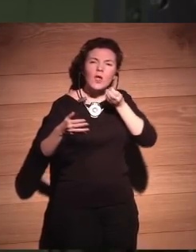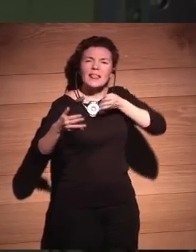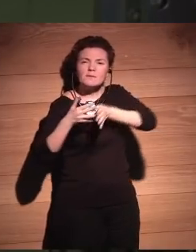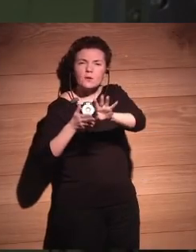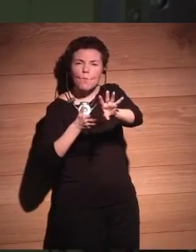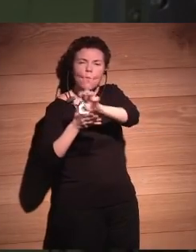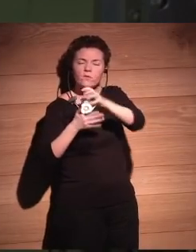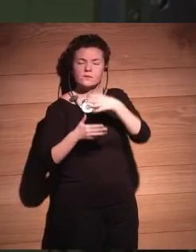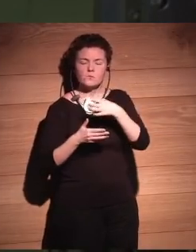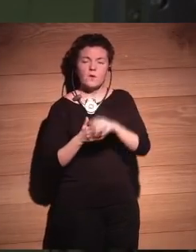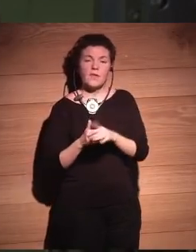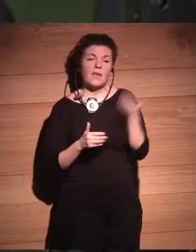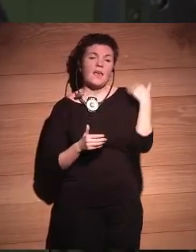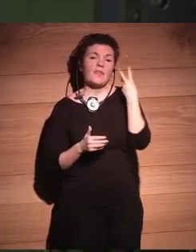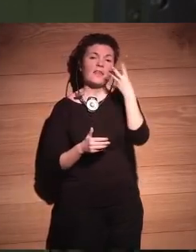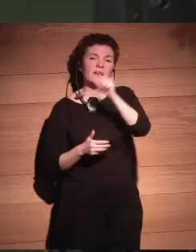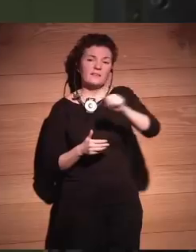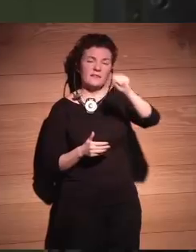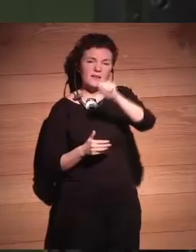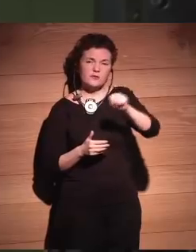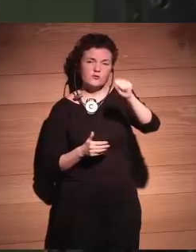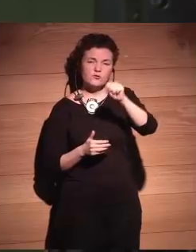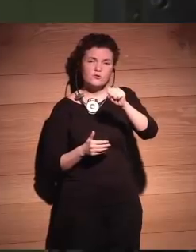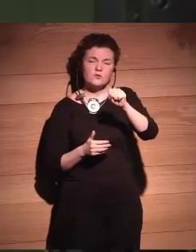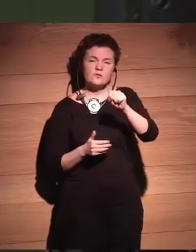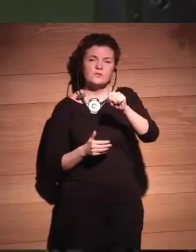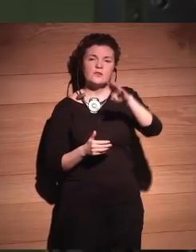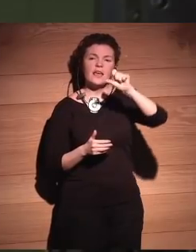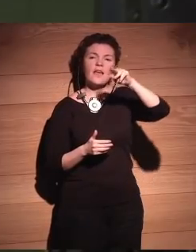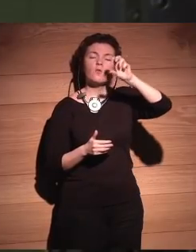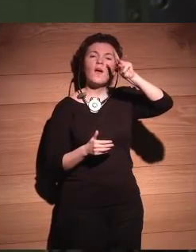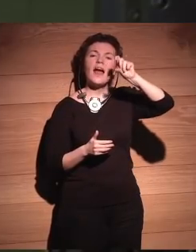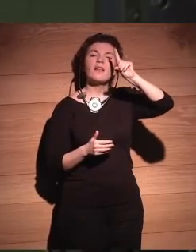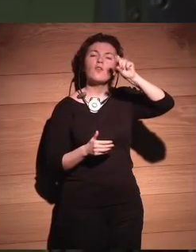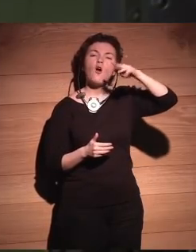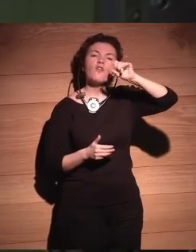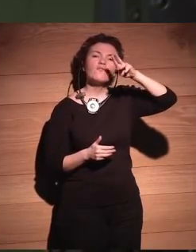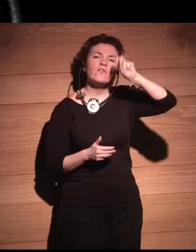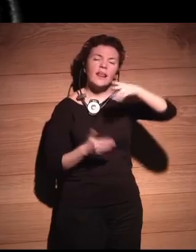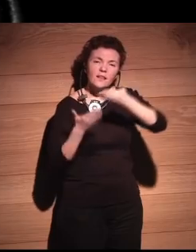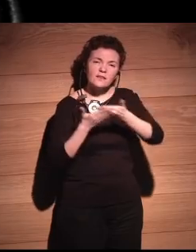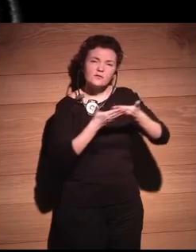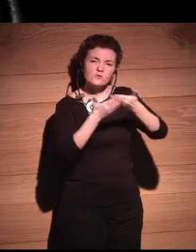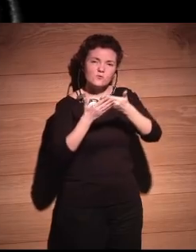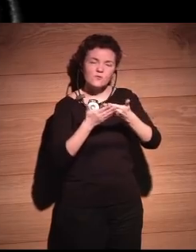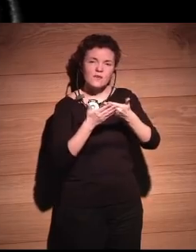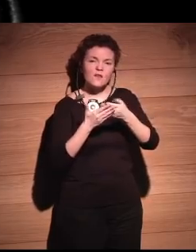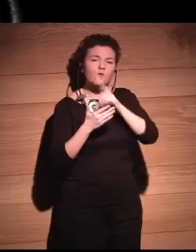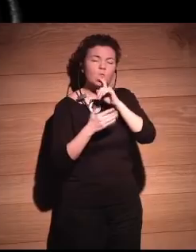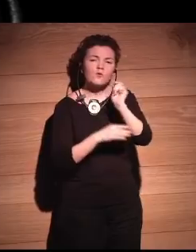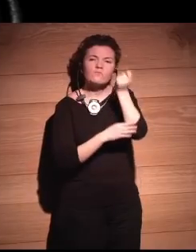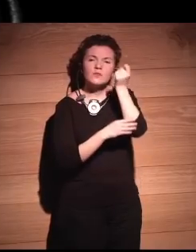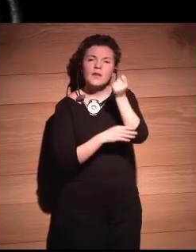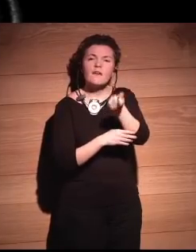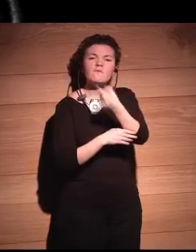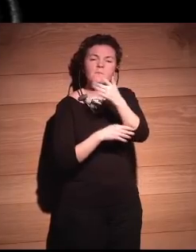Hace unos 30 años, Edward Oldfield estudió cómo hacer llegar los